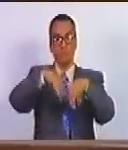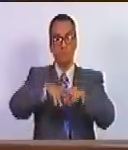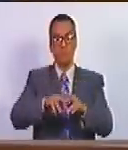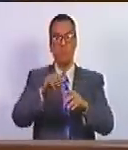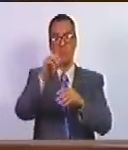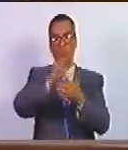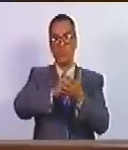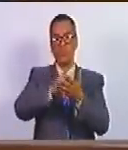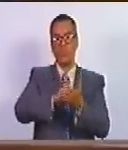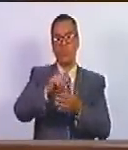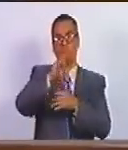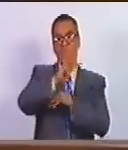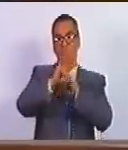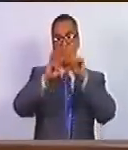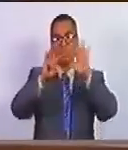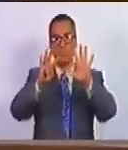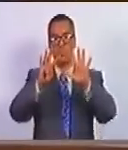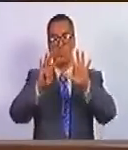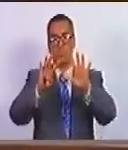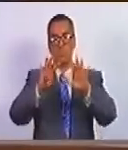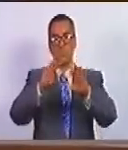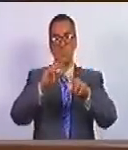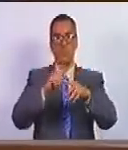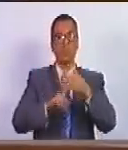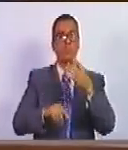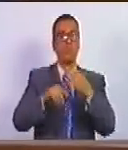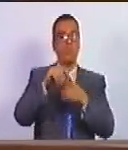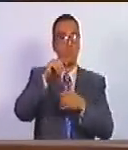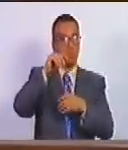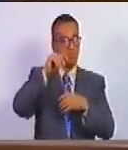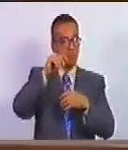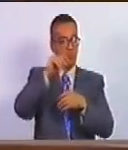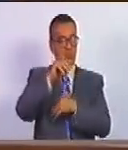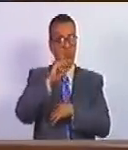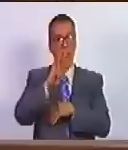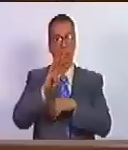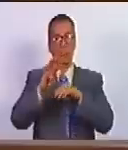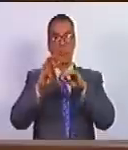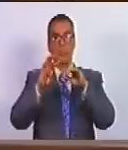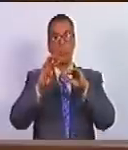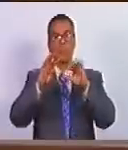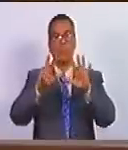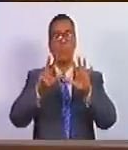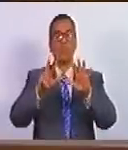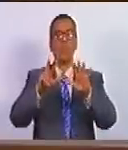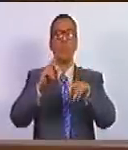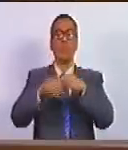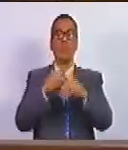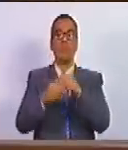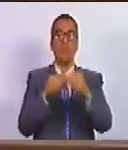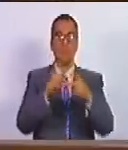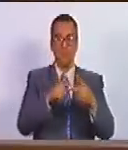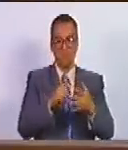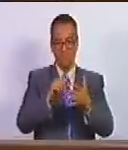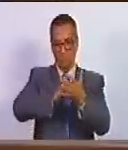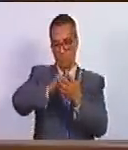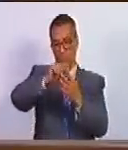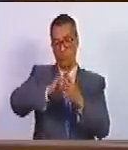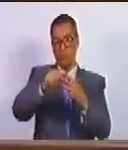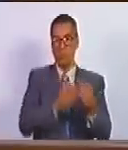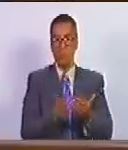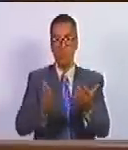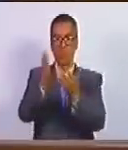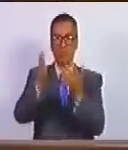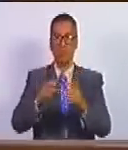epígrafe del artículo 48, el cual queda redactado en los siguientes términos. Epígrafe. Proporcionalidad de las tasas por